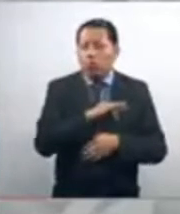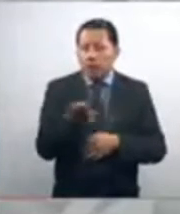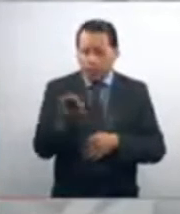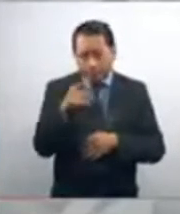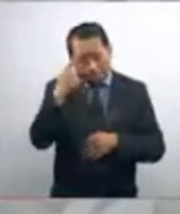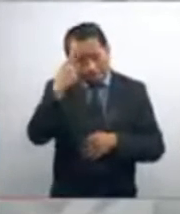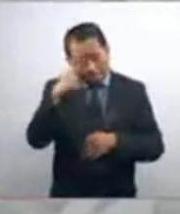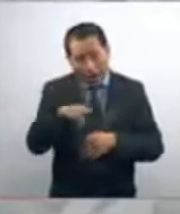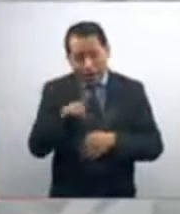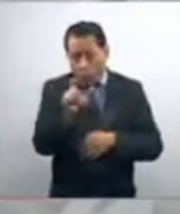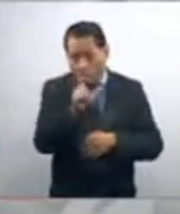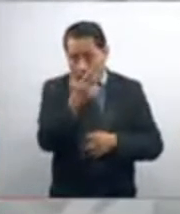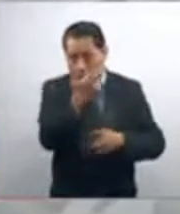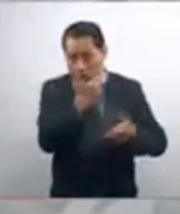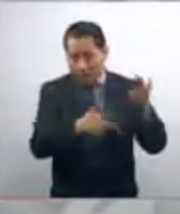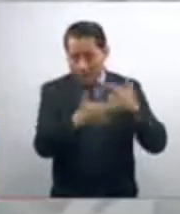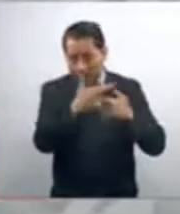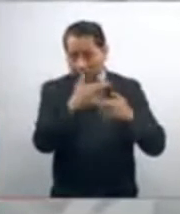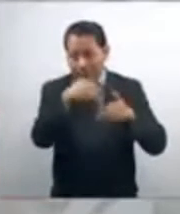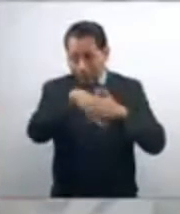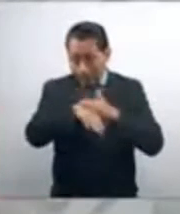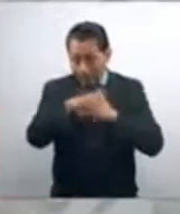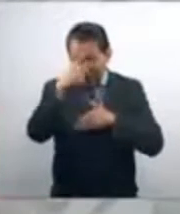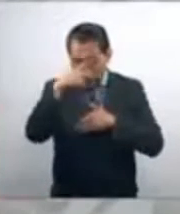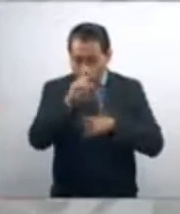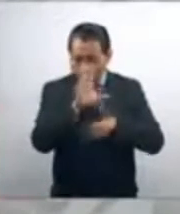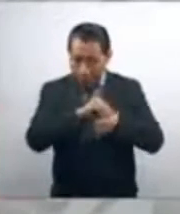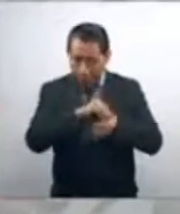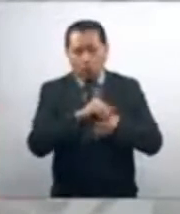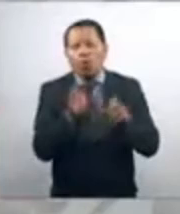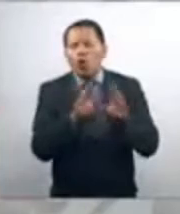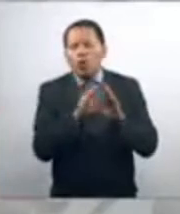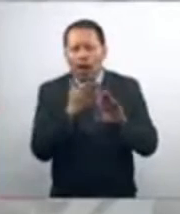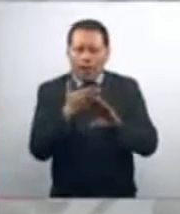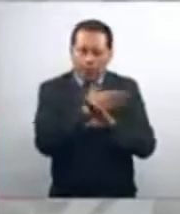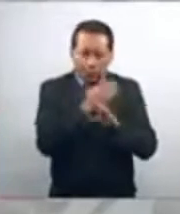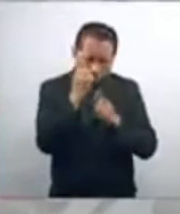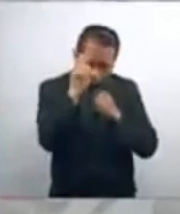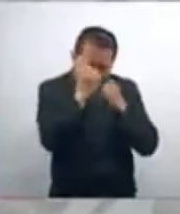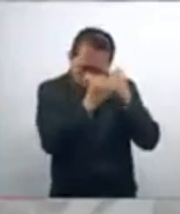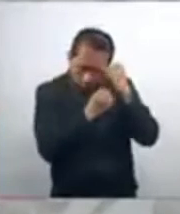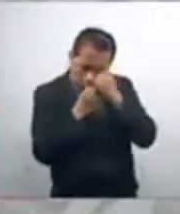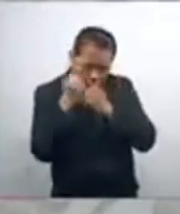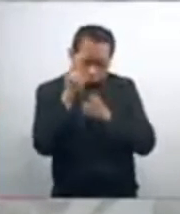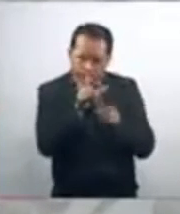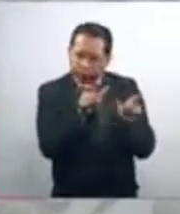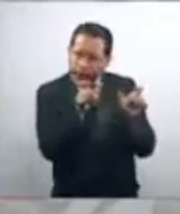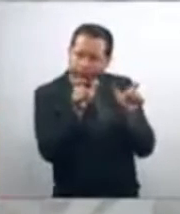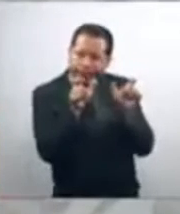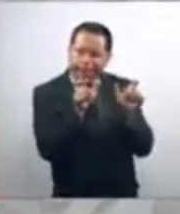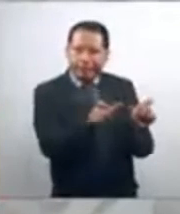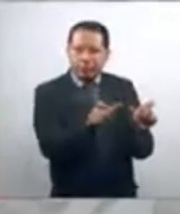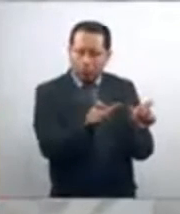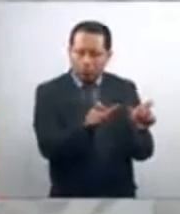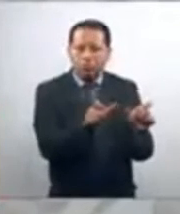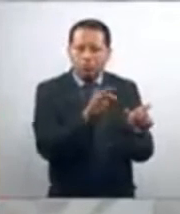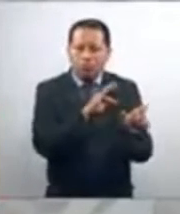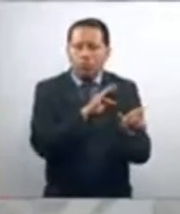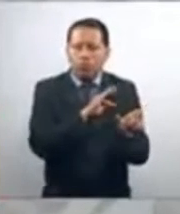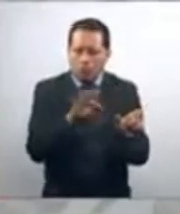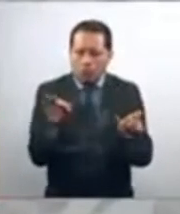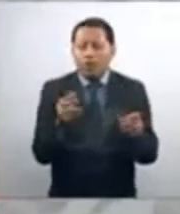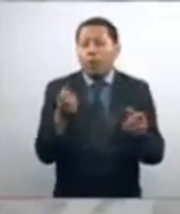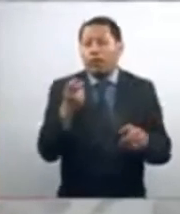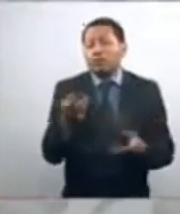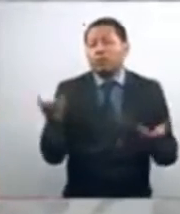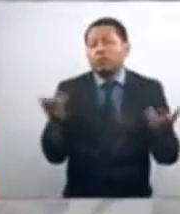entrar a nuestro territorio, esto nunca como una fobia, sino como una medida de prevención y como una acción